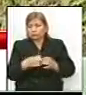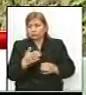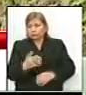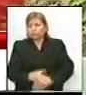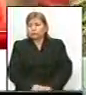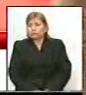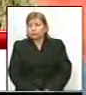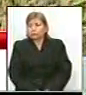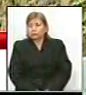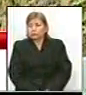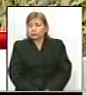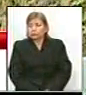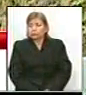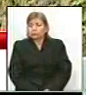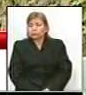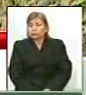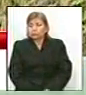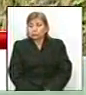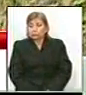Gracias, Marco.